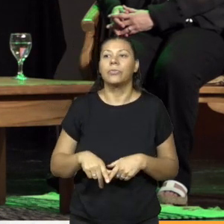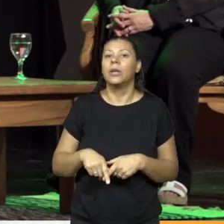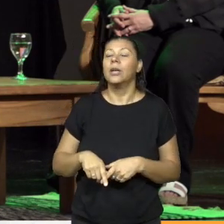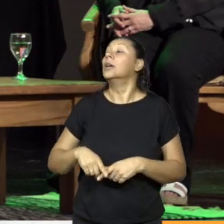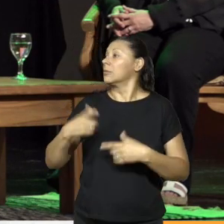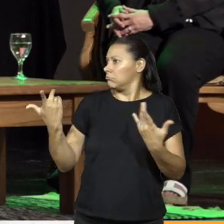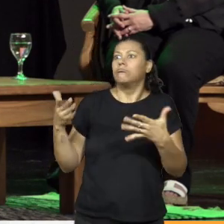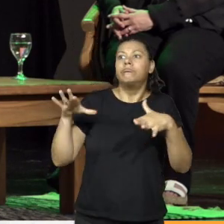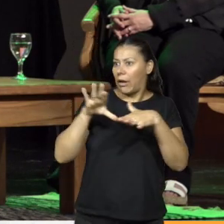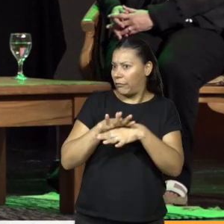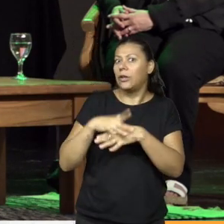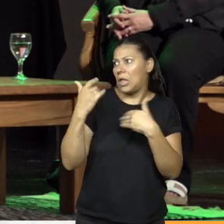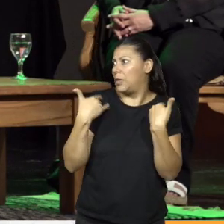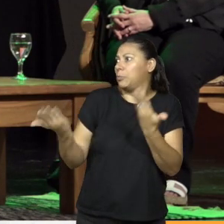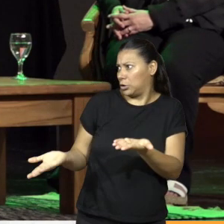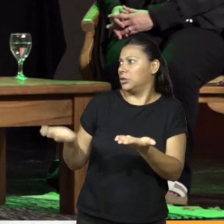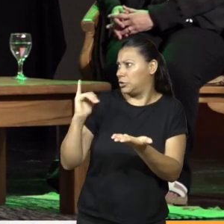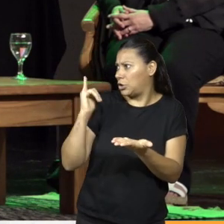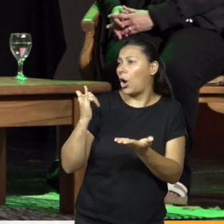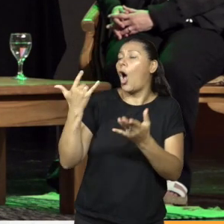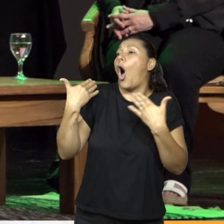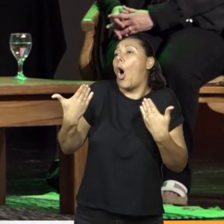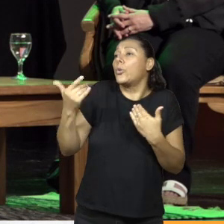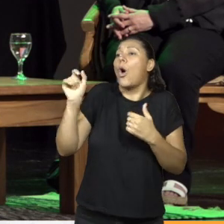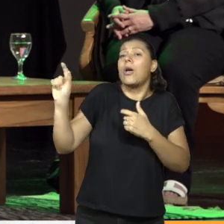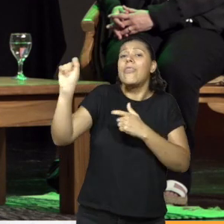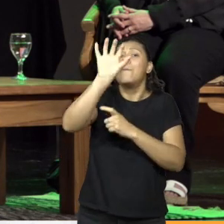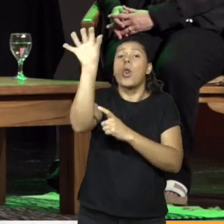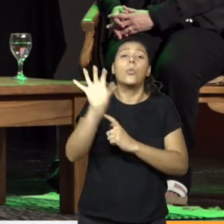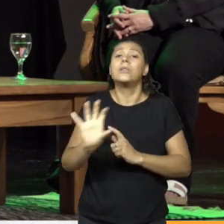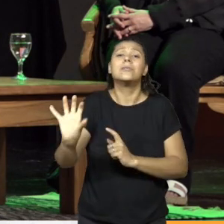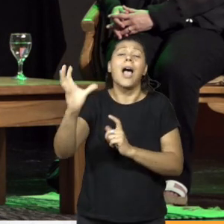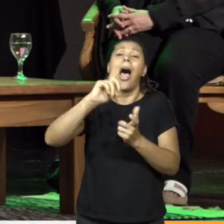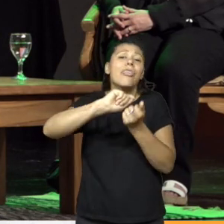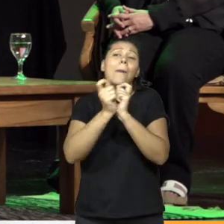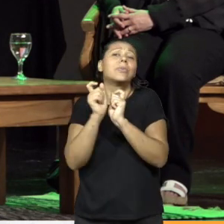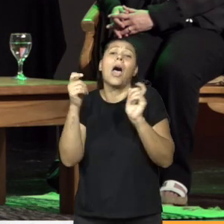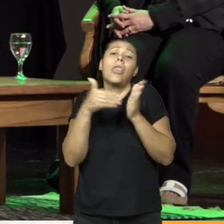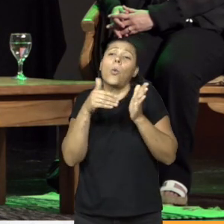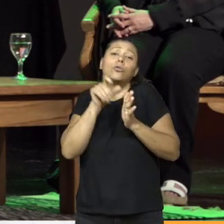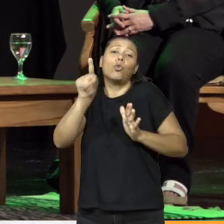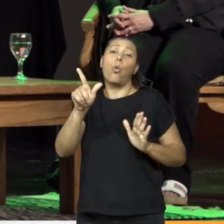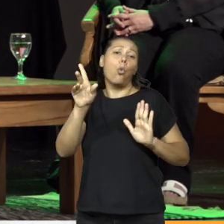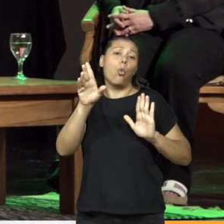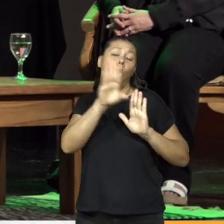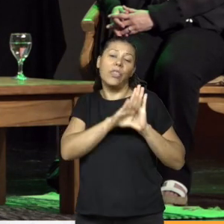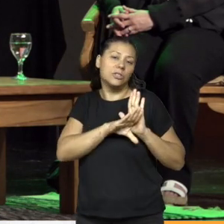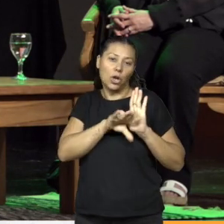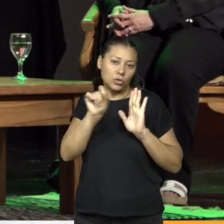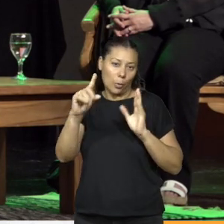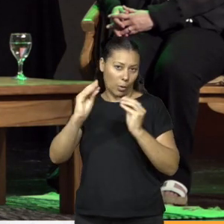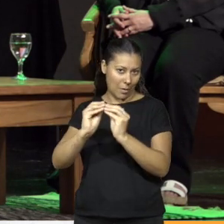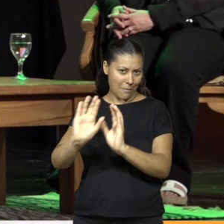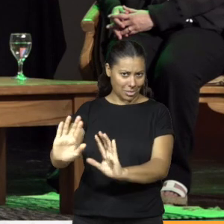disposición. Obviamente cada provincia lo adaptará de acuerdo a sus condiciones. Nos pusimos a investigar